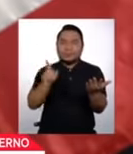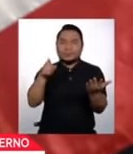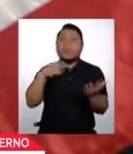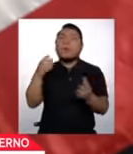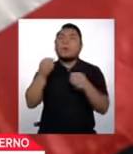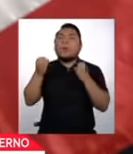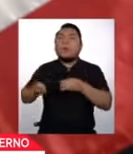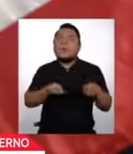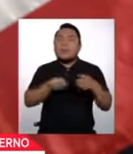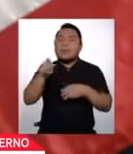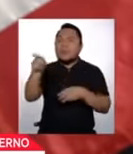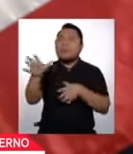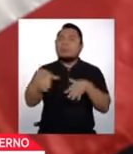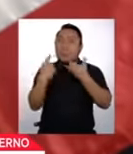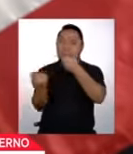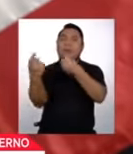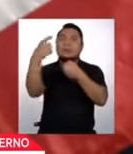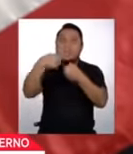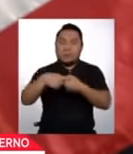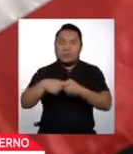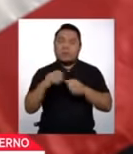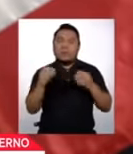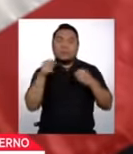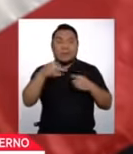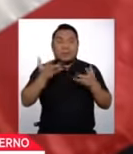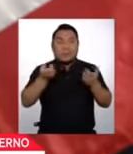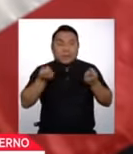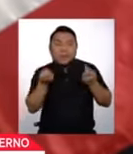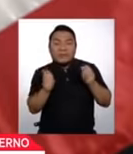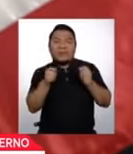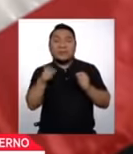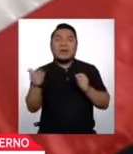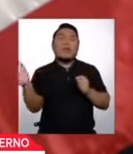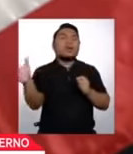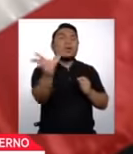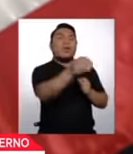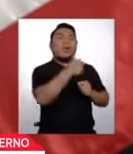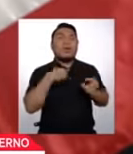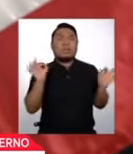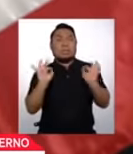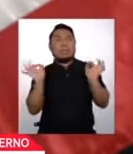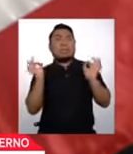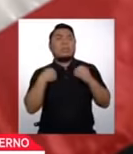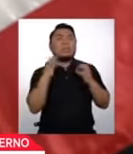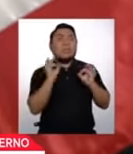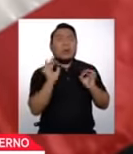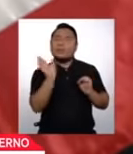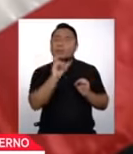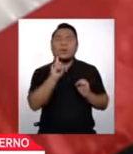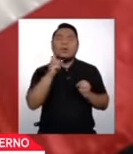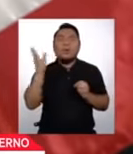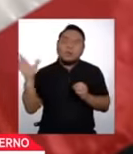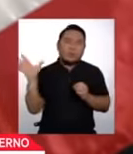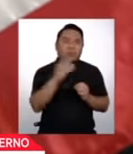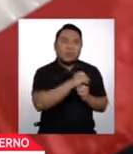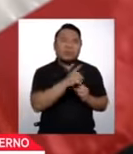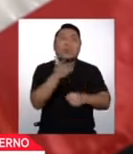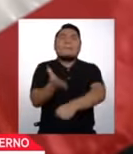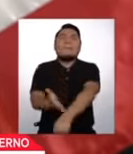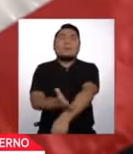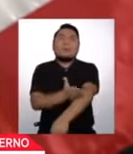y puedan sumarse, porque queremos que de este esfuerzo no quede ningún hogar sin ser atendido con